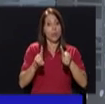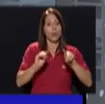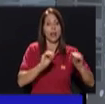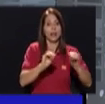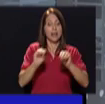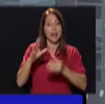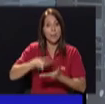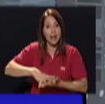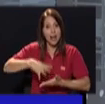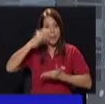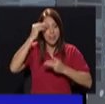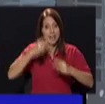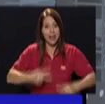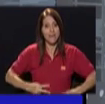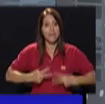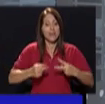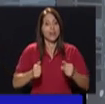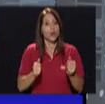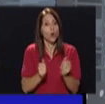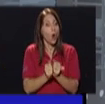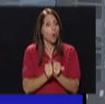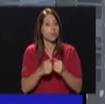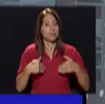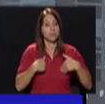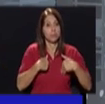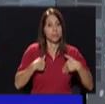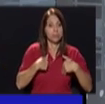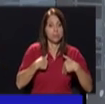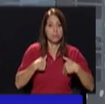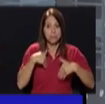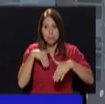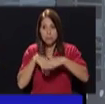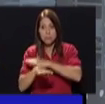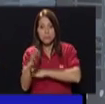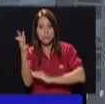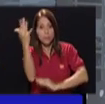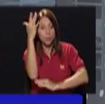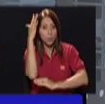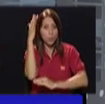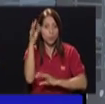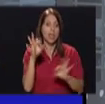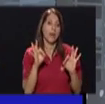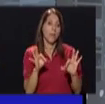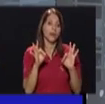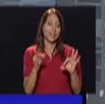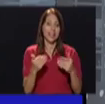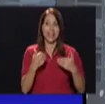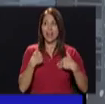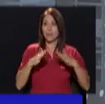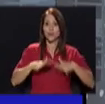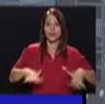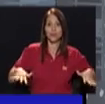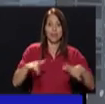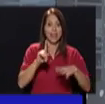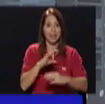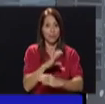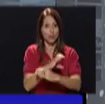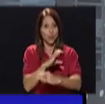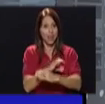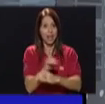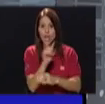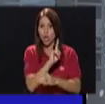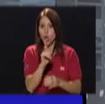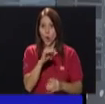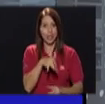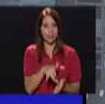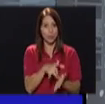la educación necesaria para aprender a vivir con esa vida silvestre que por dicha tenemos alrededor en el país y